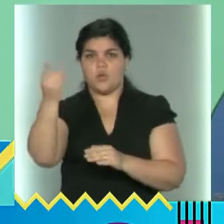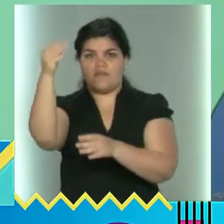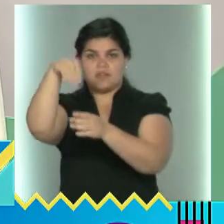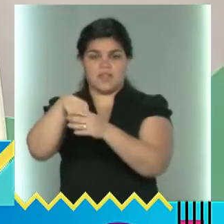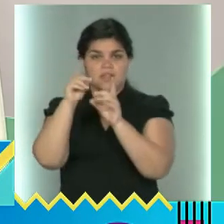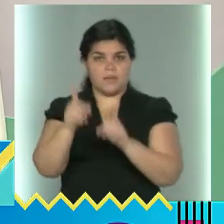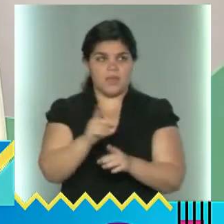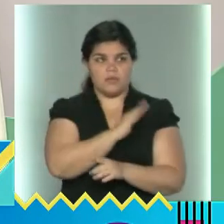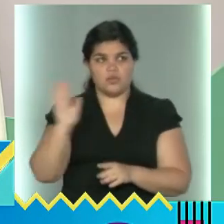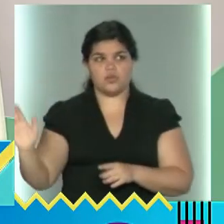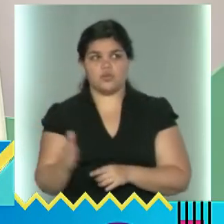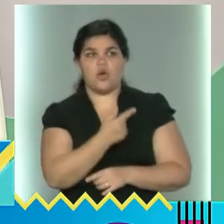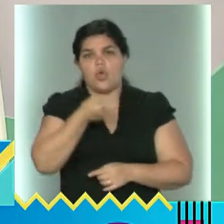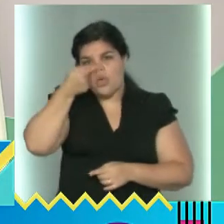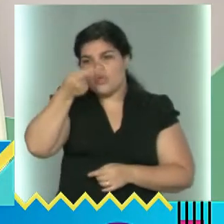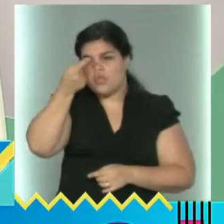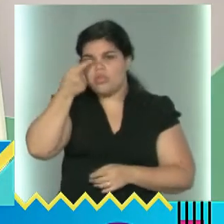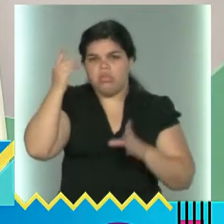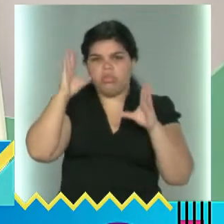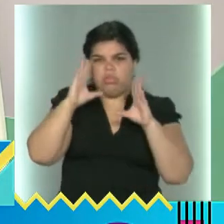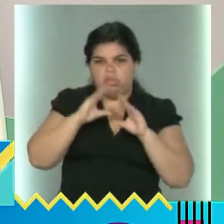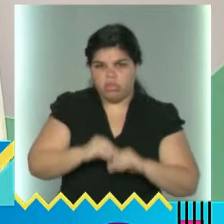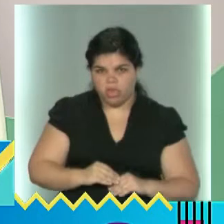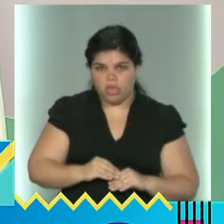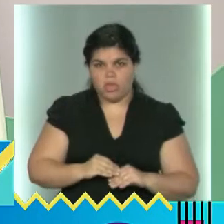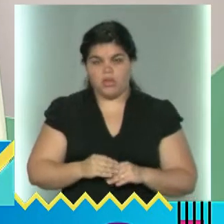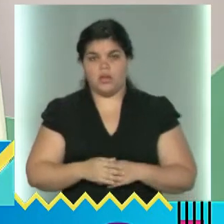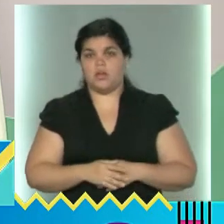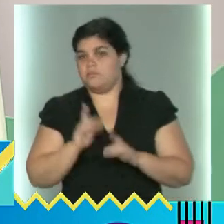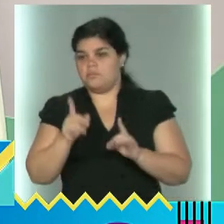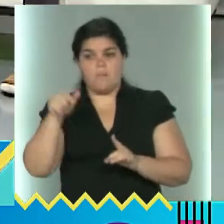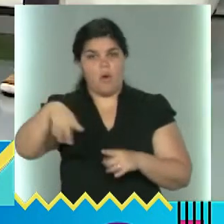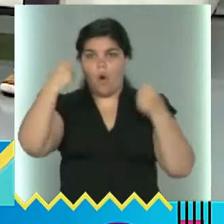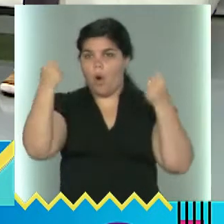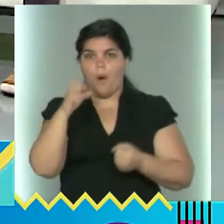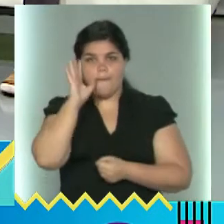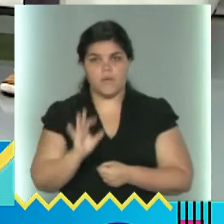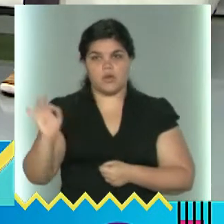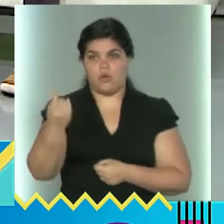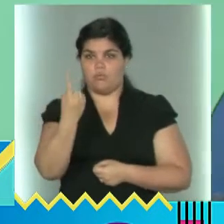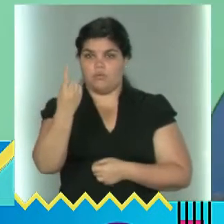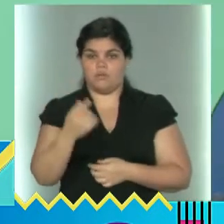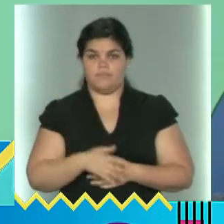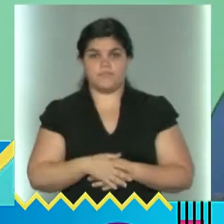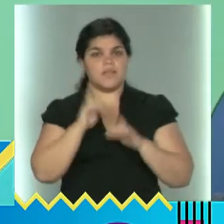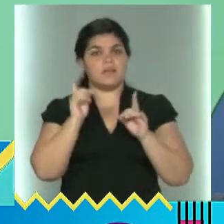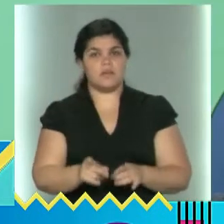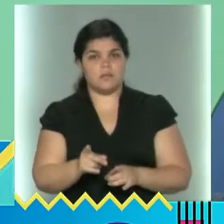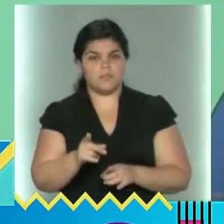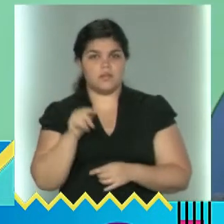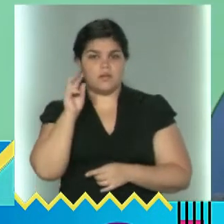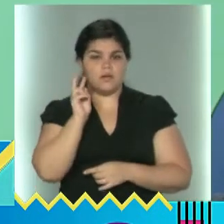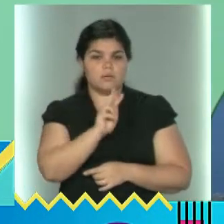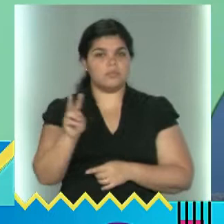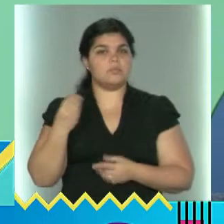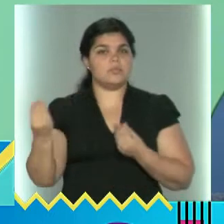agente destructor de curiosidad, y es una de las posturas. Sí, unas posturas que también se ve mucho, por ejemplo, que las